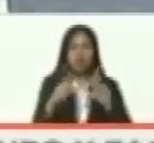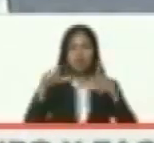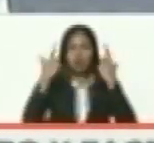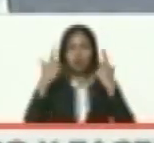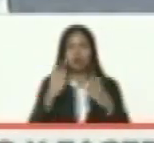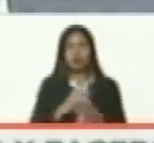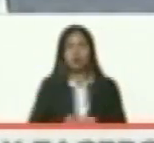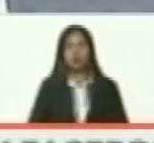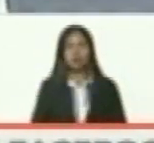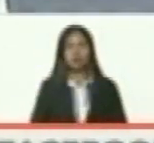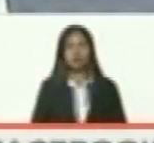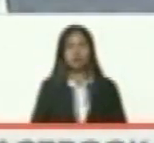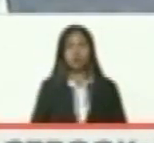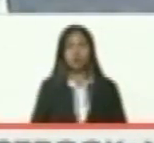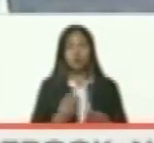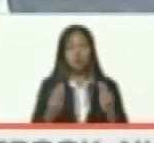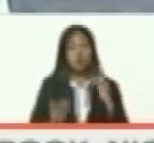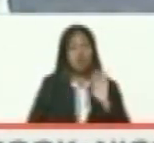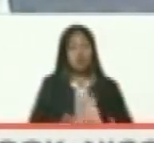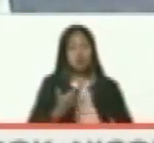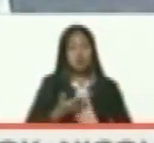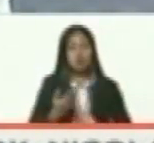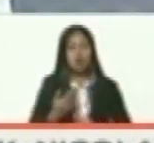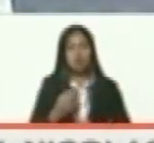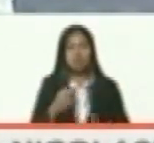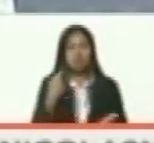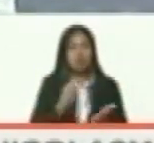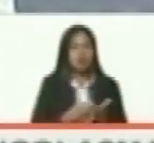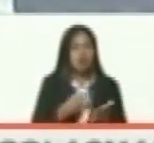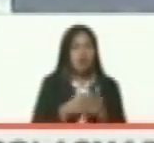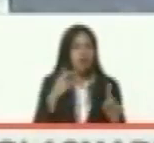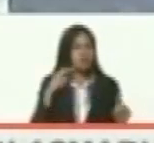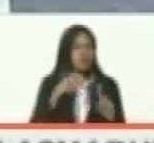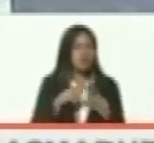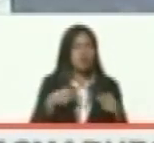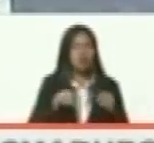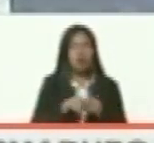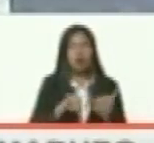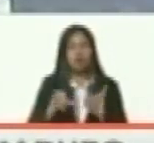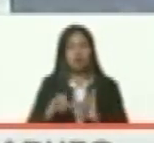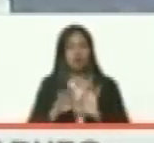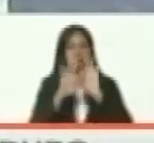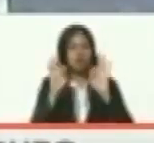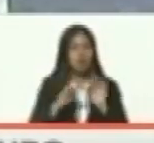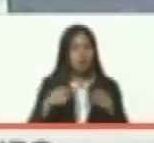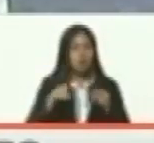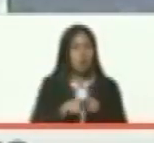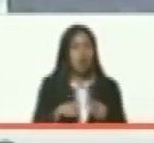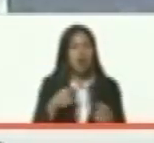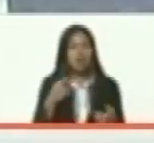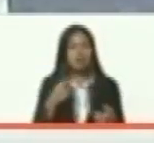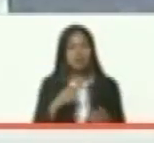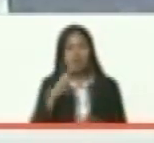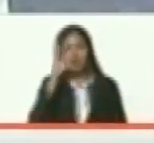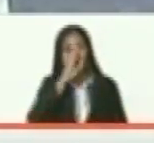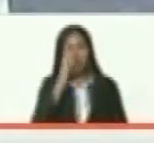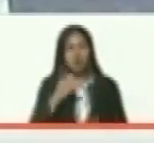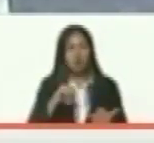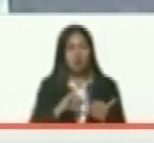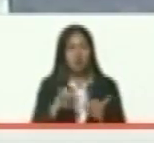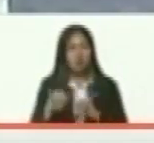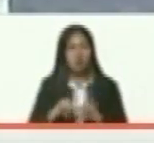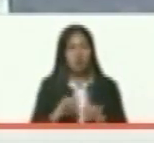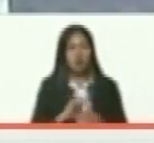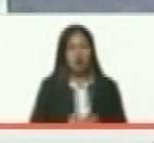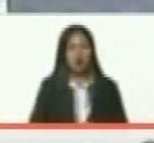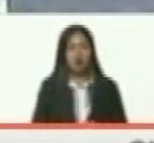Guaira. Muy importante, el financiamiento directo a través del Banco Bicentenario, ¿no?